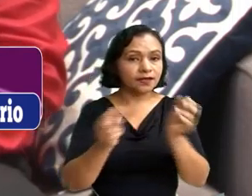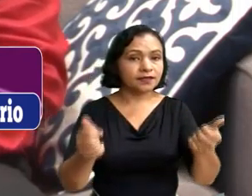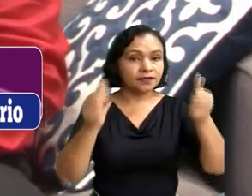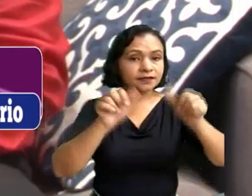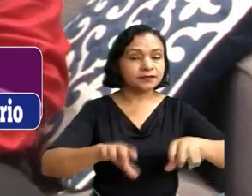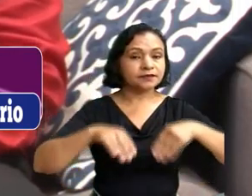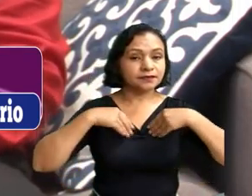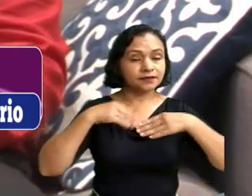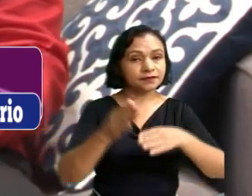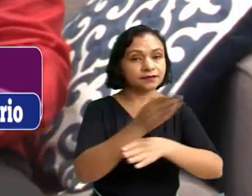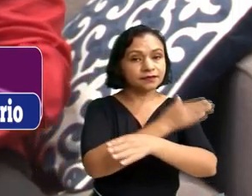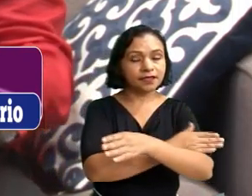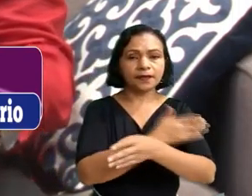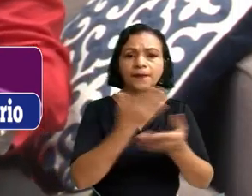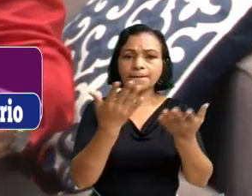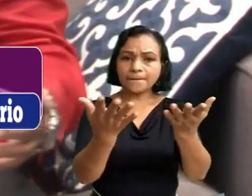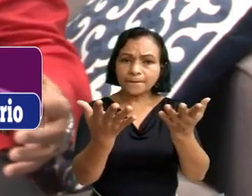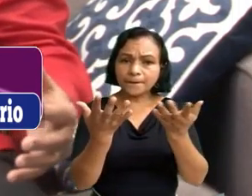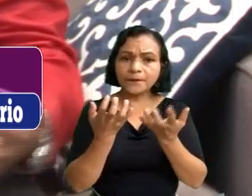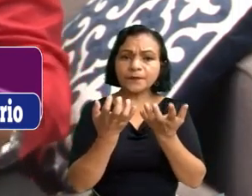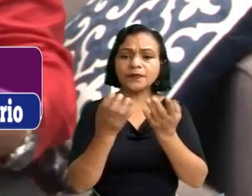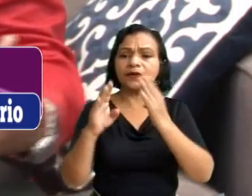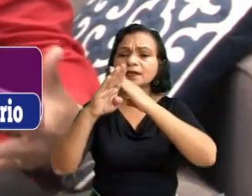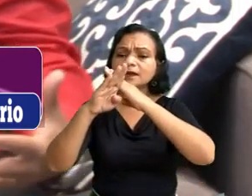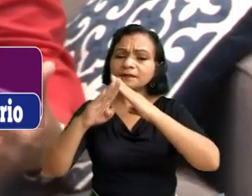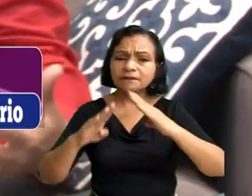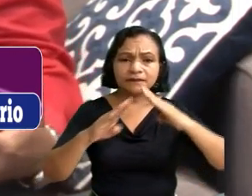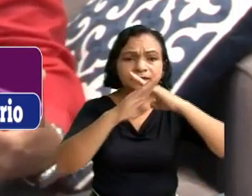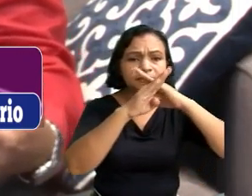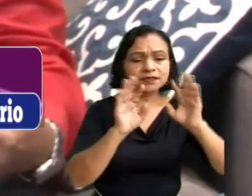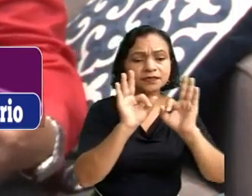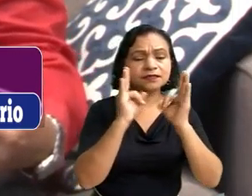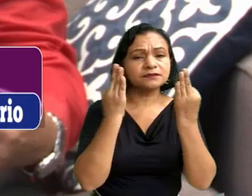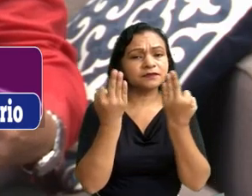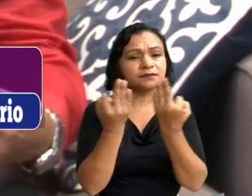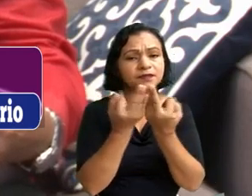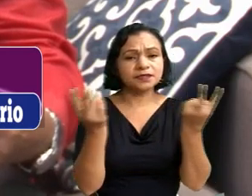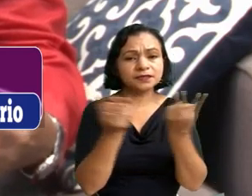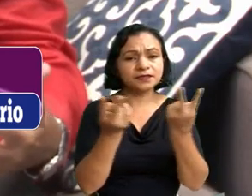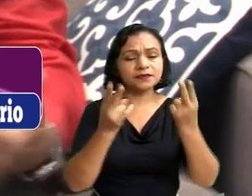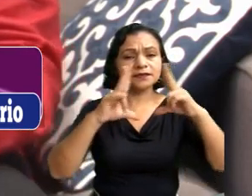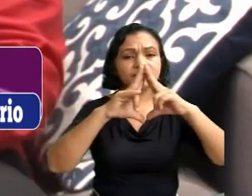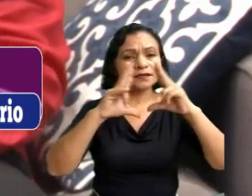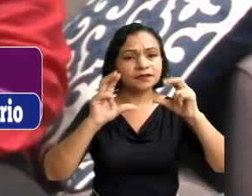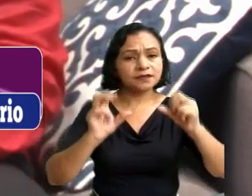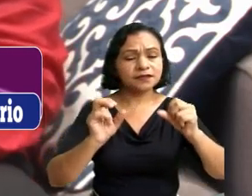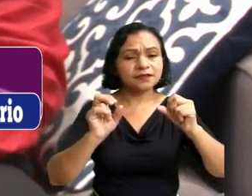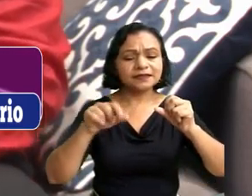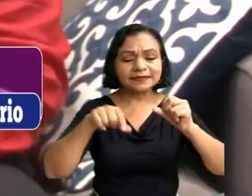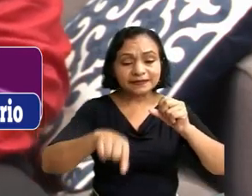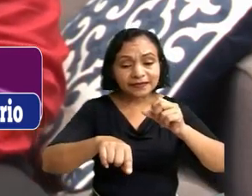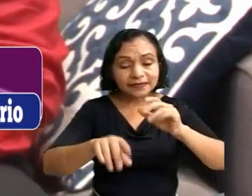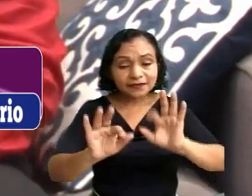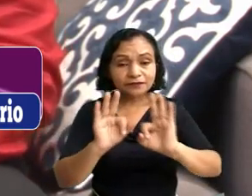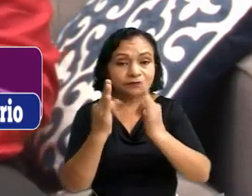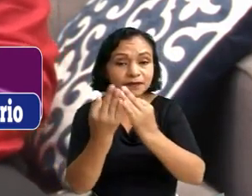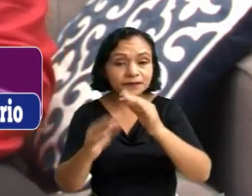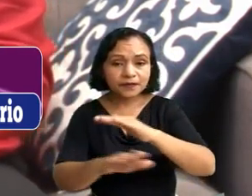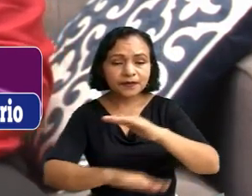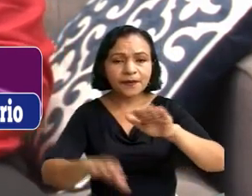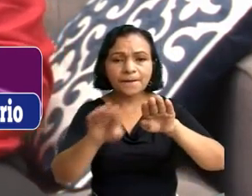si para ir buscando la paz de la familia nicaragüense la renunciación desde la base y hay más